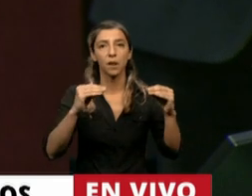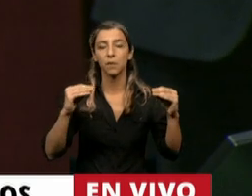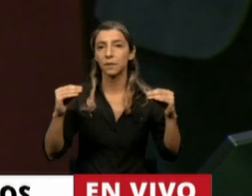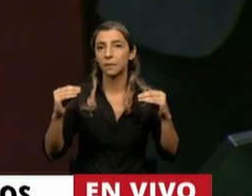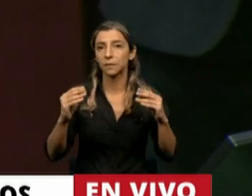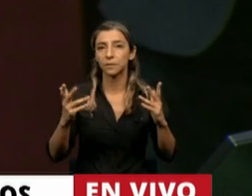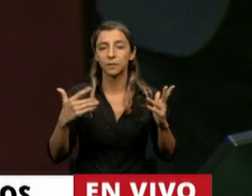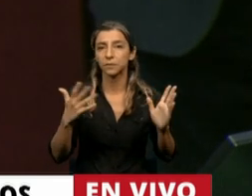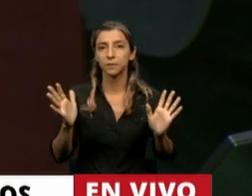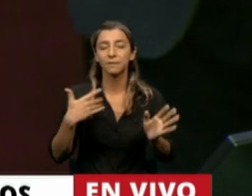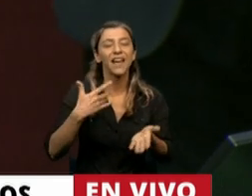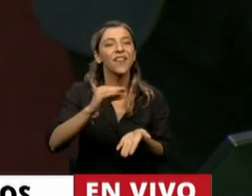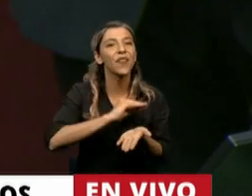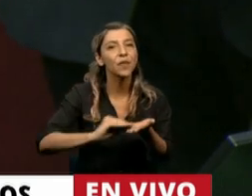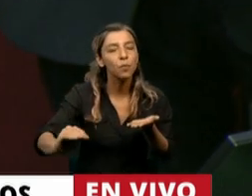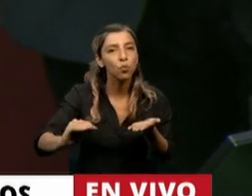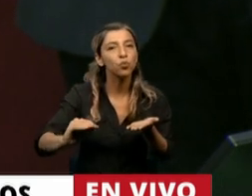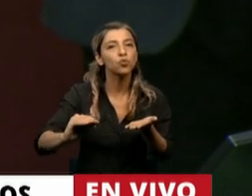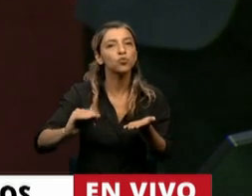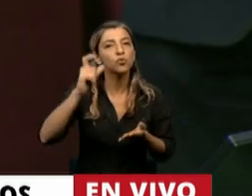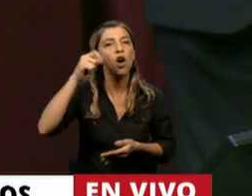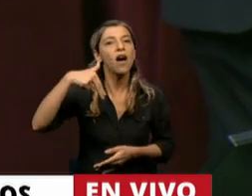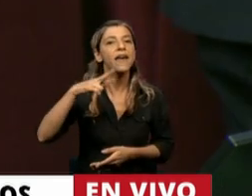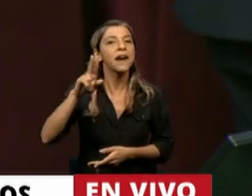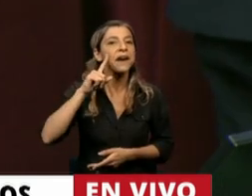Estévez diputado Enrique